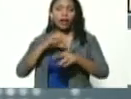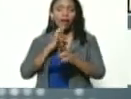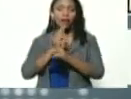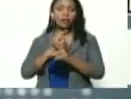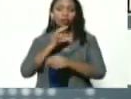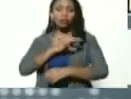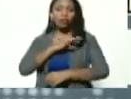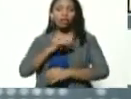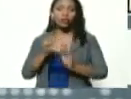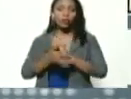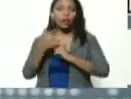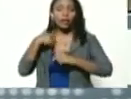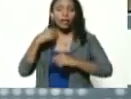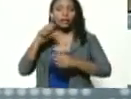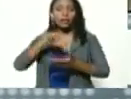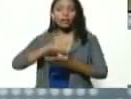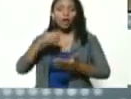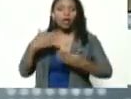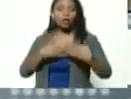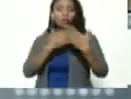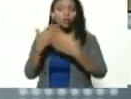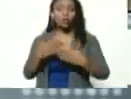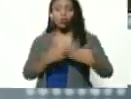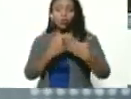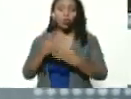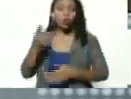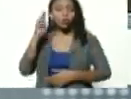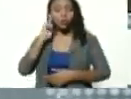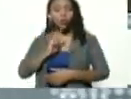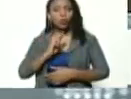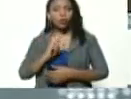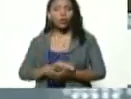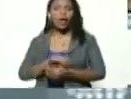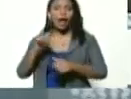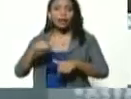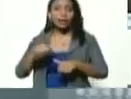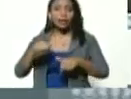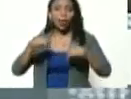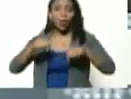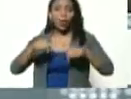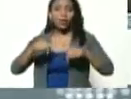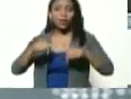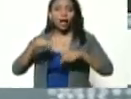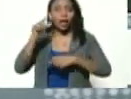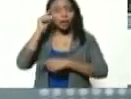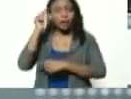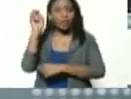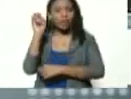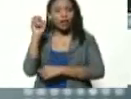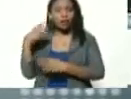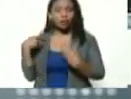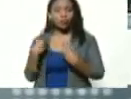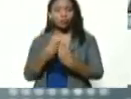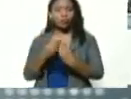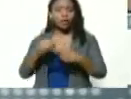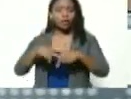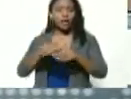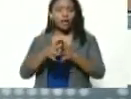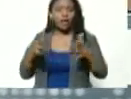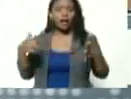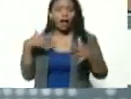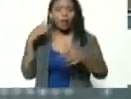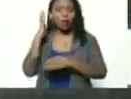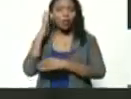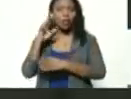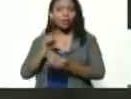del Centro de Estudios Simón Bolívar. Así que invitamos al pueblo venezolano a que a partir de hoy, hasta el día viernes, nos acompañe en esta gran jornada de